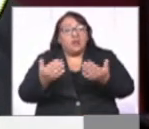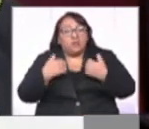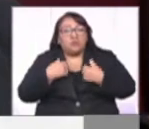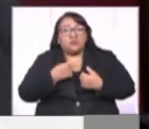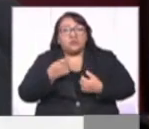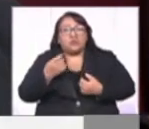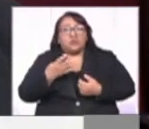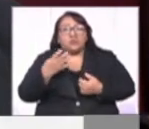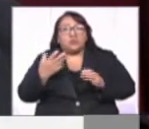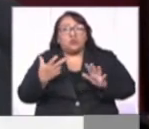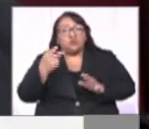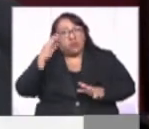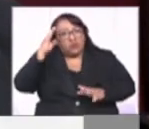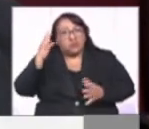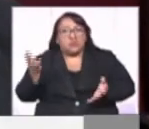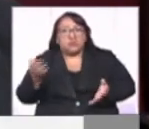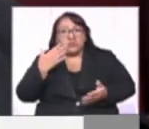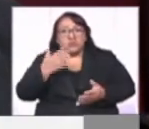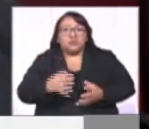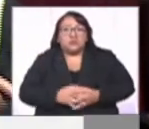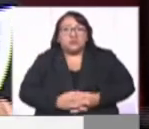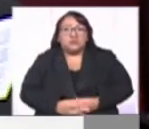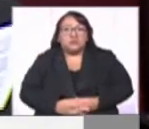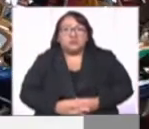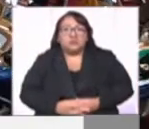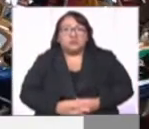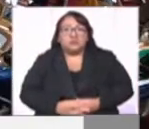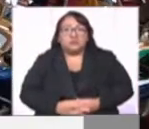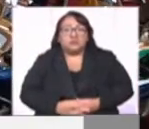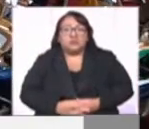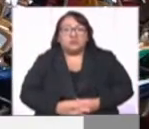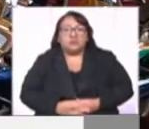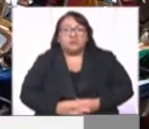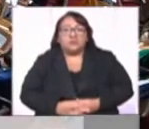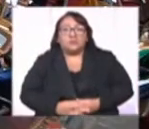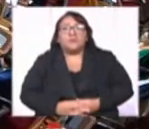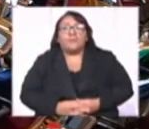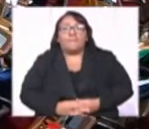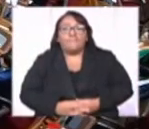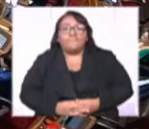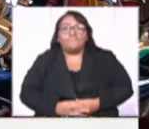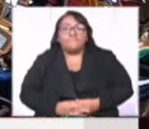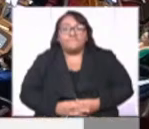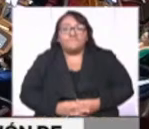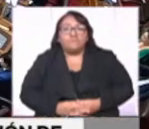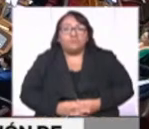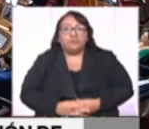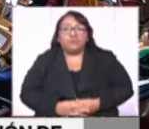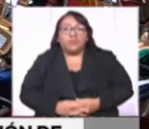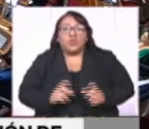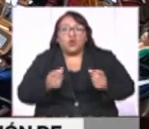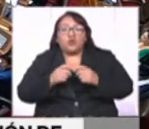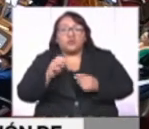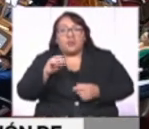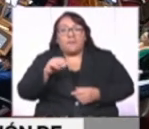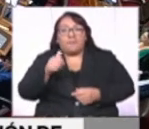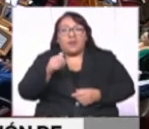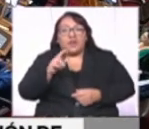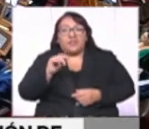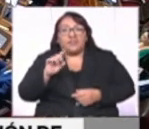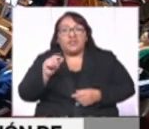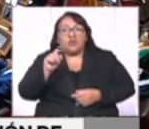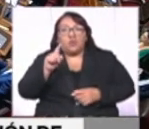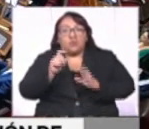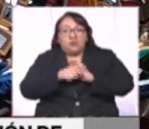los 148 policías, señor. Muchas gracias. Muchas gracias, congresista. Tiene usted la palabra el congresista Pedro Martínez, hasta por